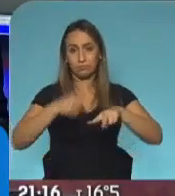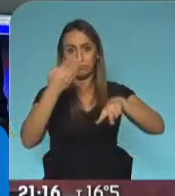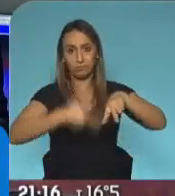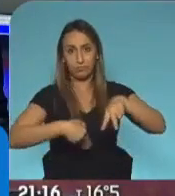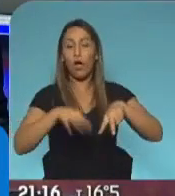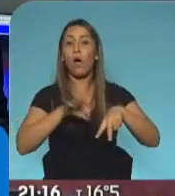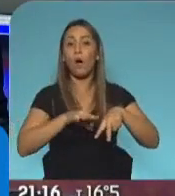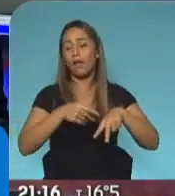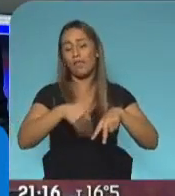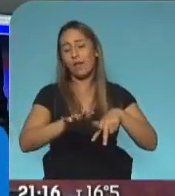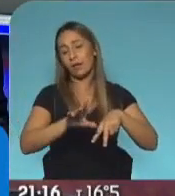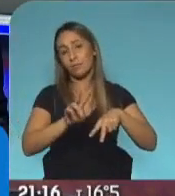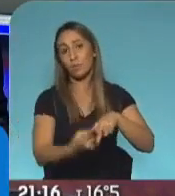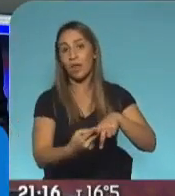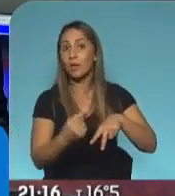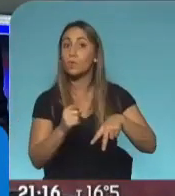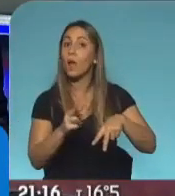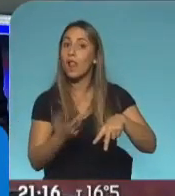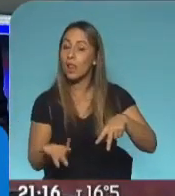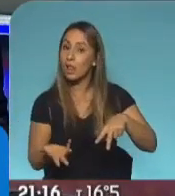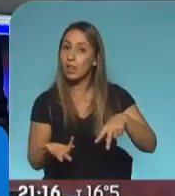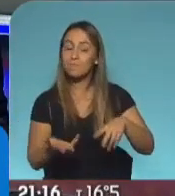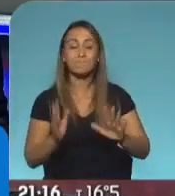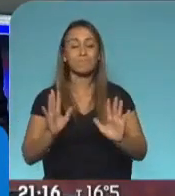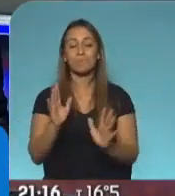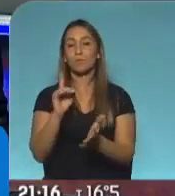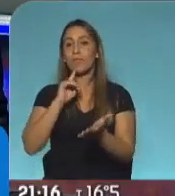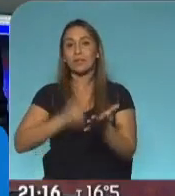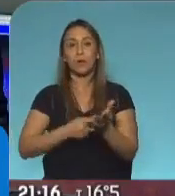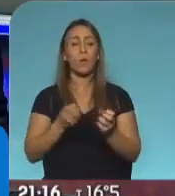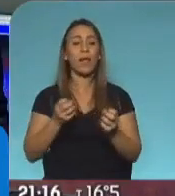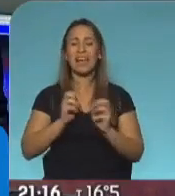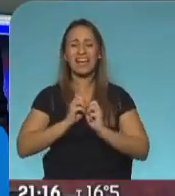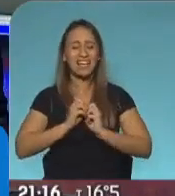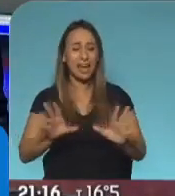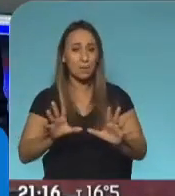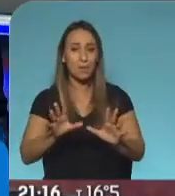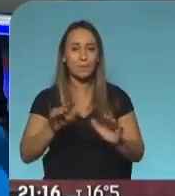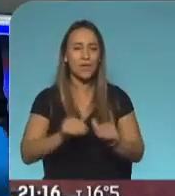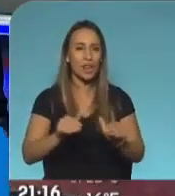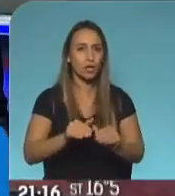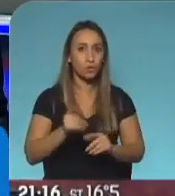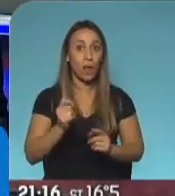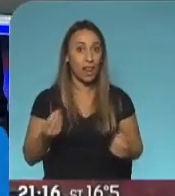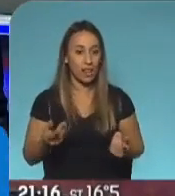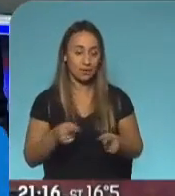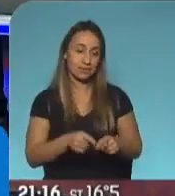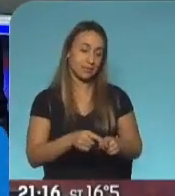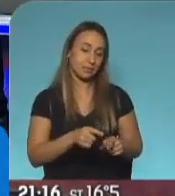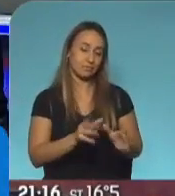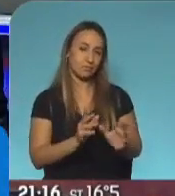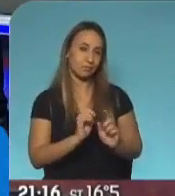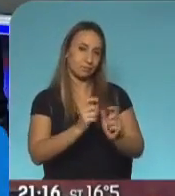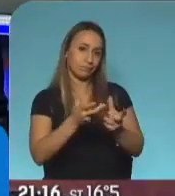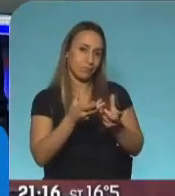momento que te encuentra en una situación así tiene que elegir el marm en el mal menor clarice y desgraciadamente tiene que elegir el mal menor y